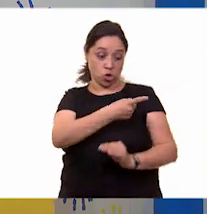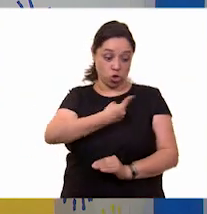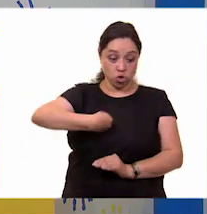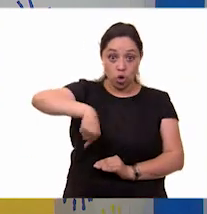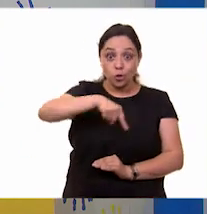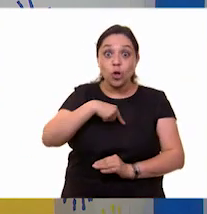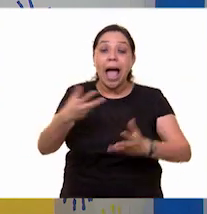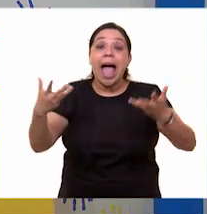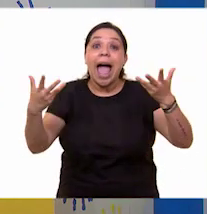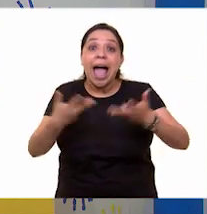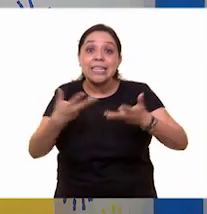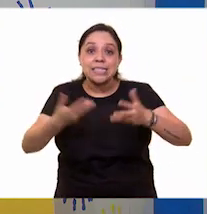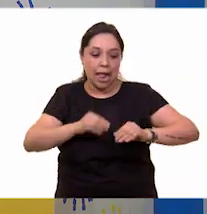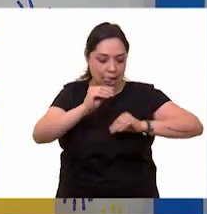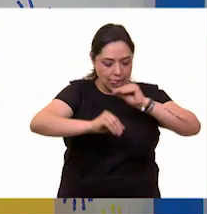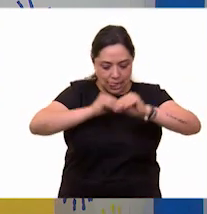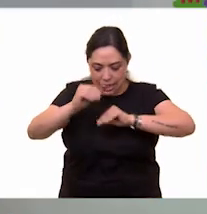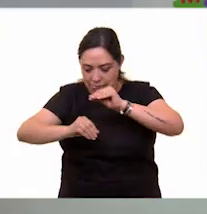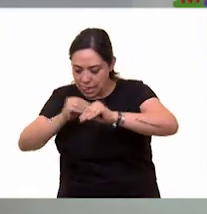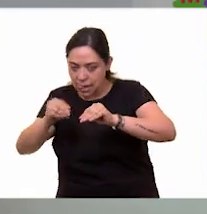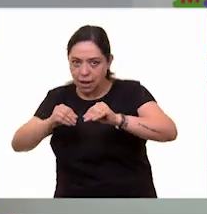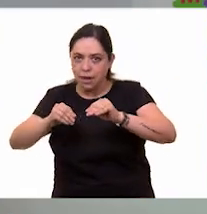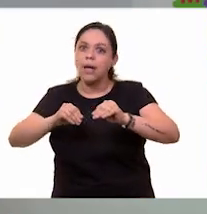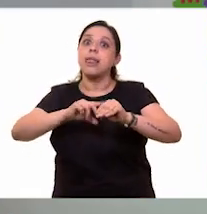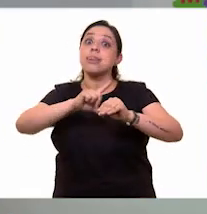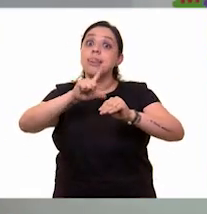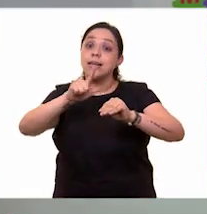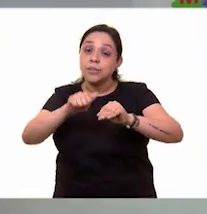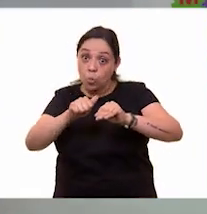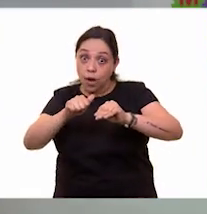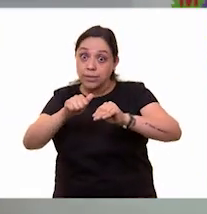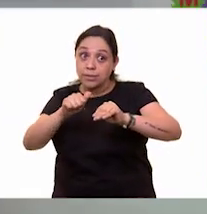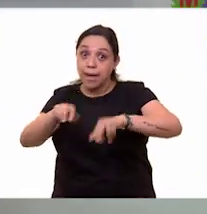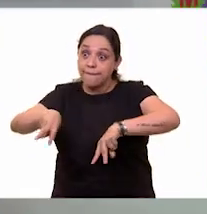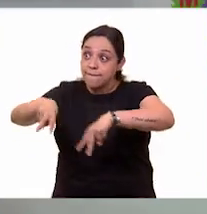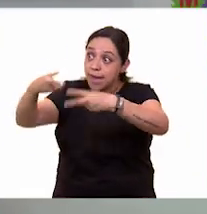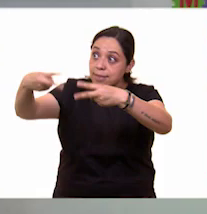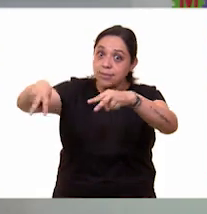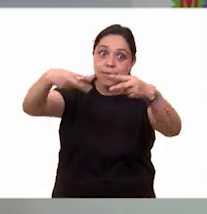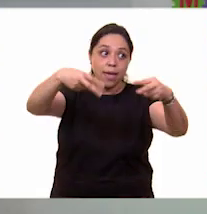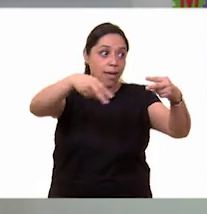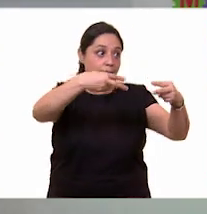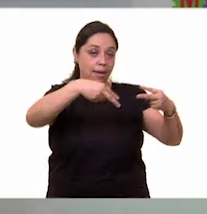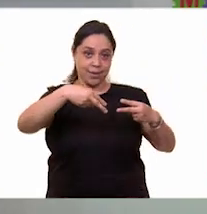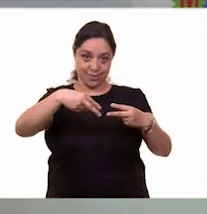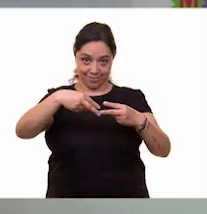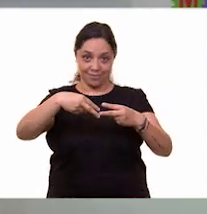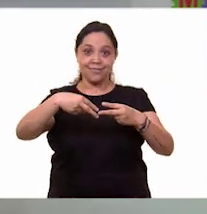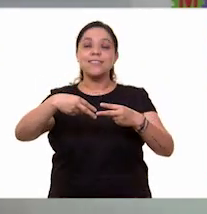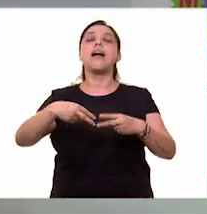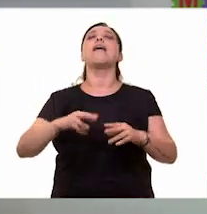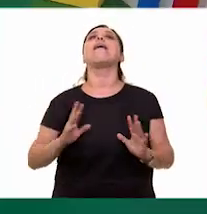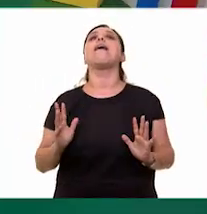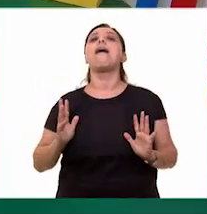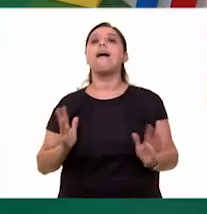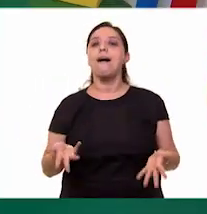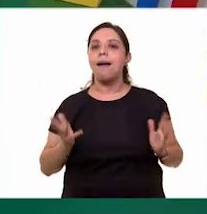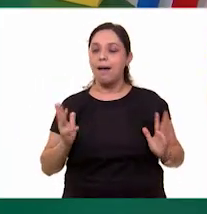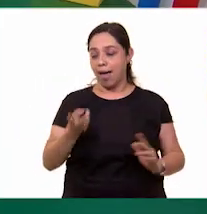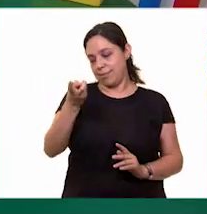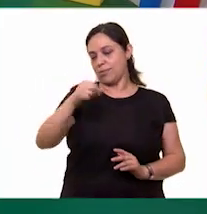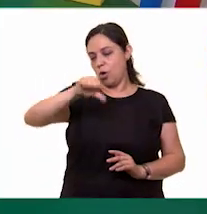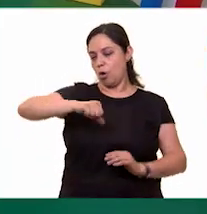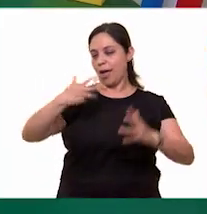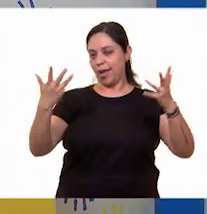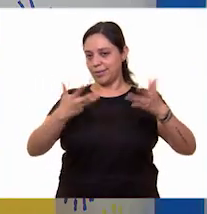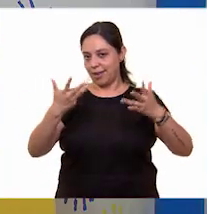crear manteles. Y me van a regresar dinero. Y después los vamos a vender. Muy bien. Claro, entonces eso es lo que vamos a hacer